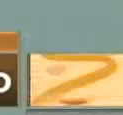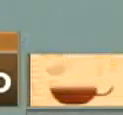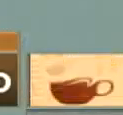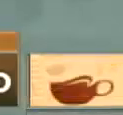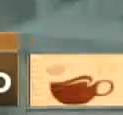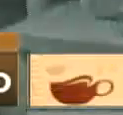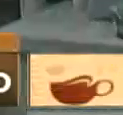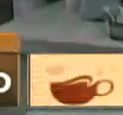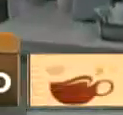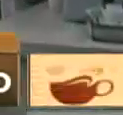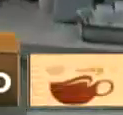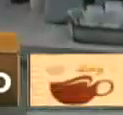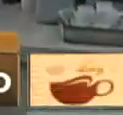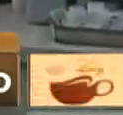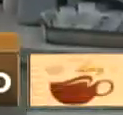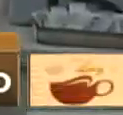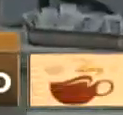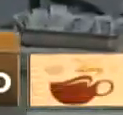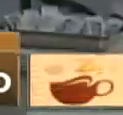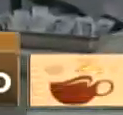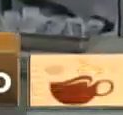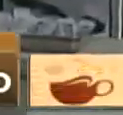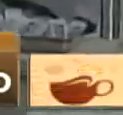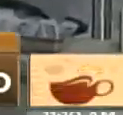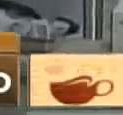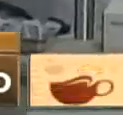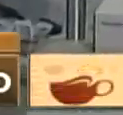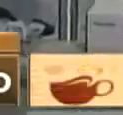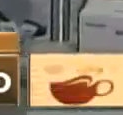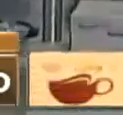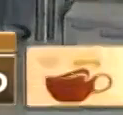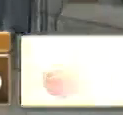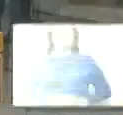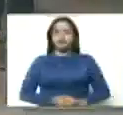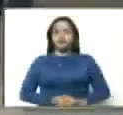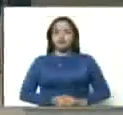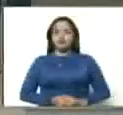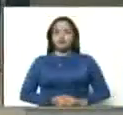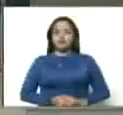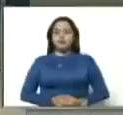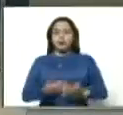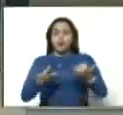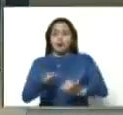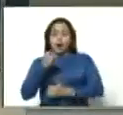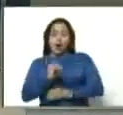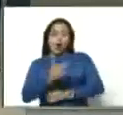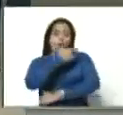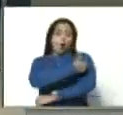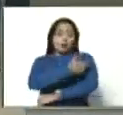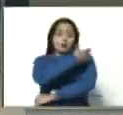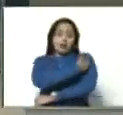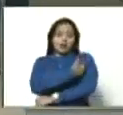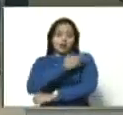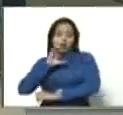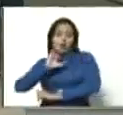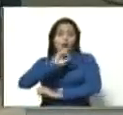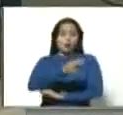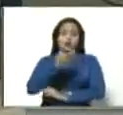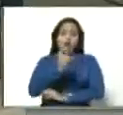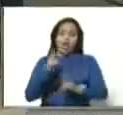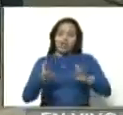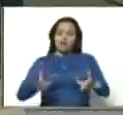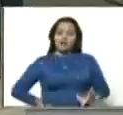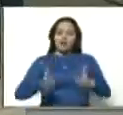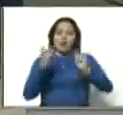cotidiana, dando la vida por nosotros. Justamente nos encontramos en el hospital de Coche, que fue inaugurado